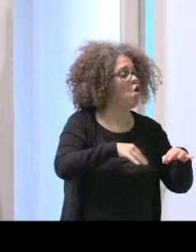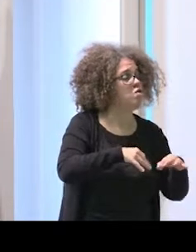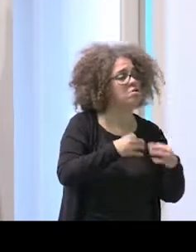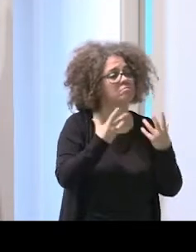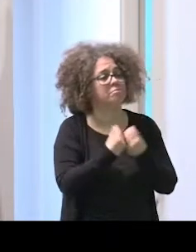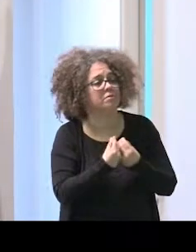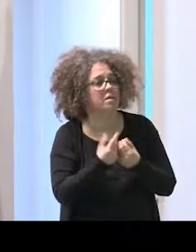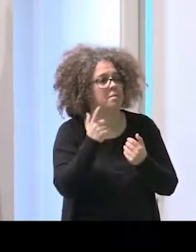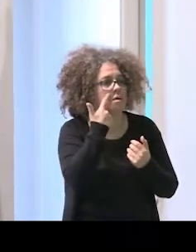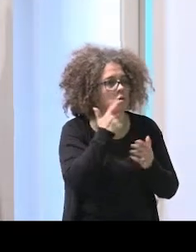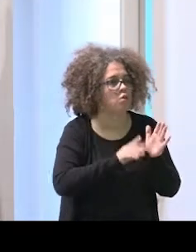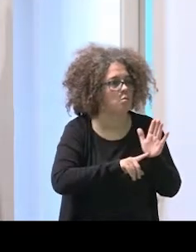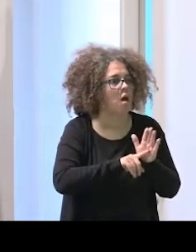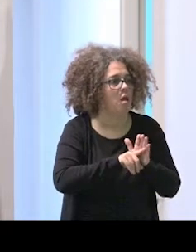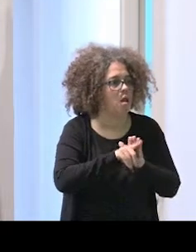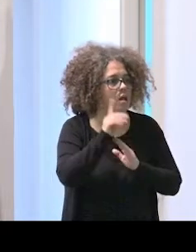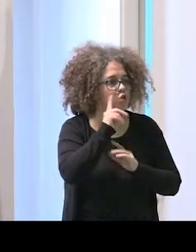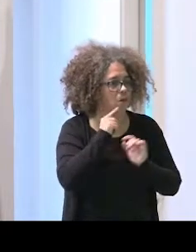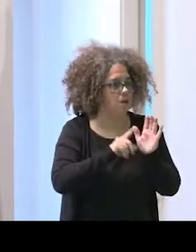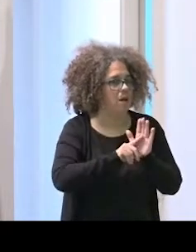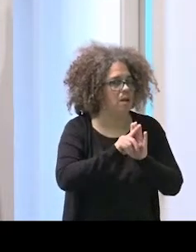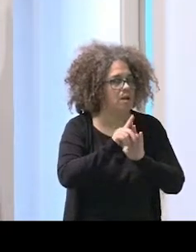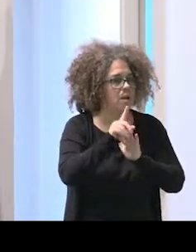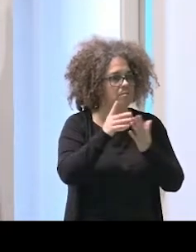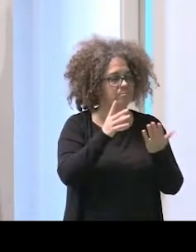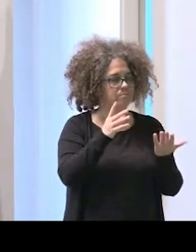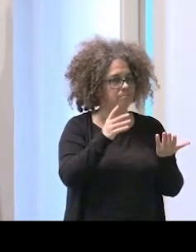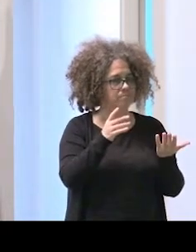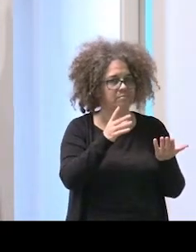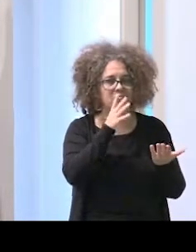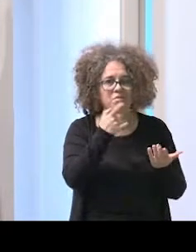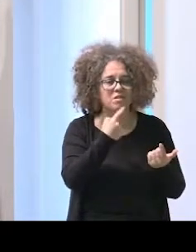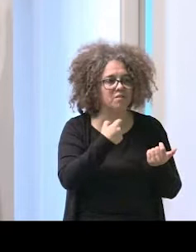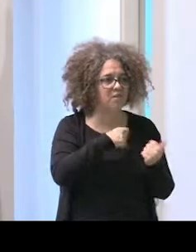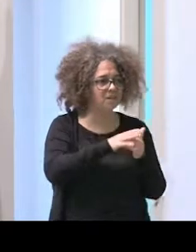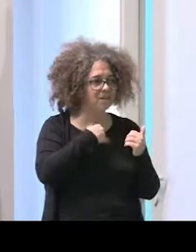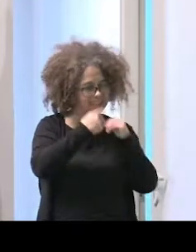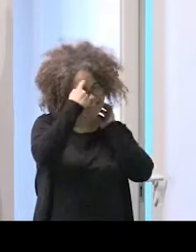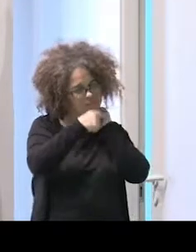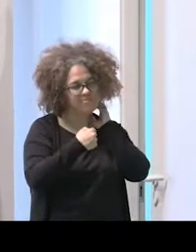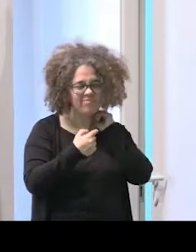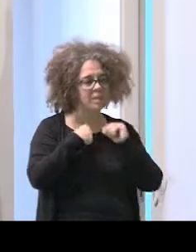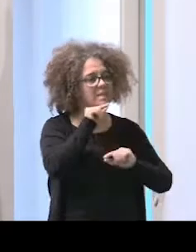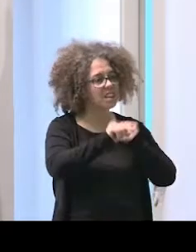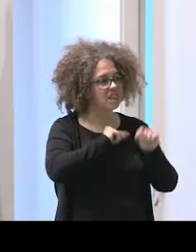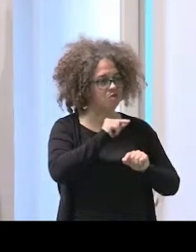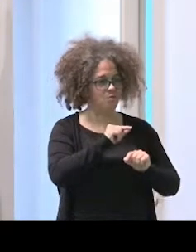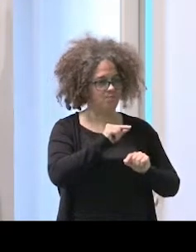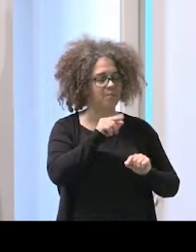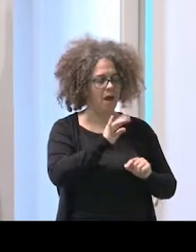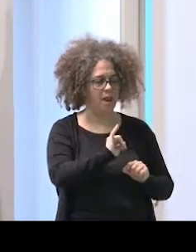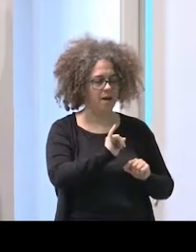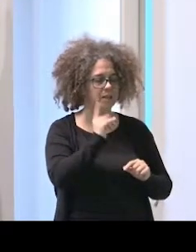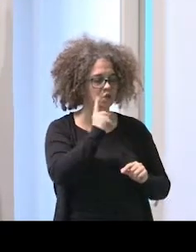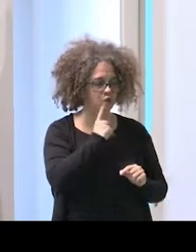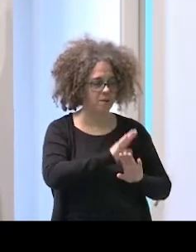va con una sordera progresiva. Es que también es difícil aguantar cuando sabes que tienes un citomegalovirus congénito, que el niño solo tiene